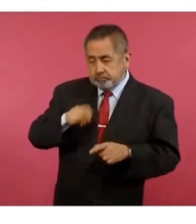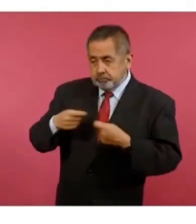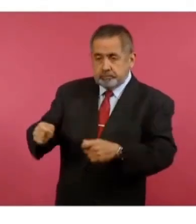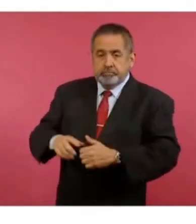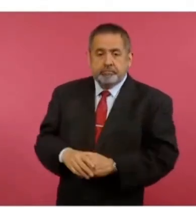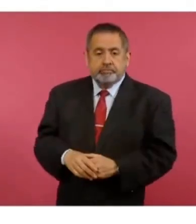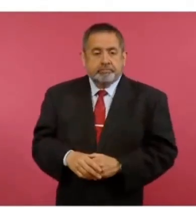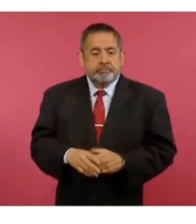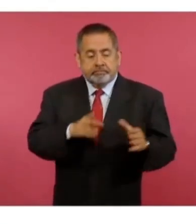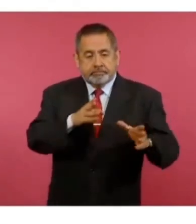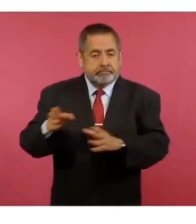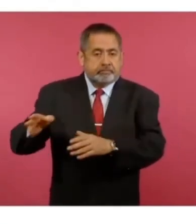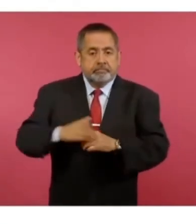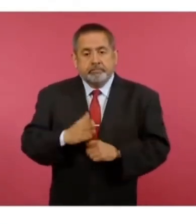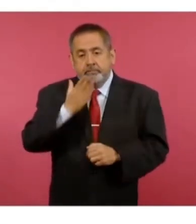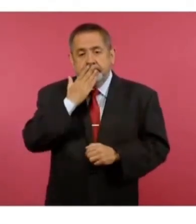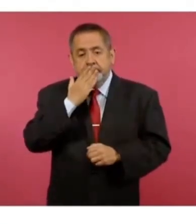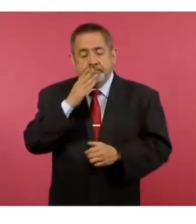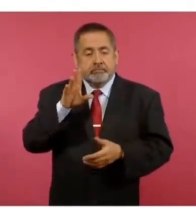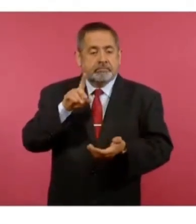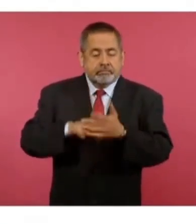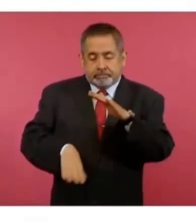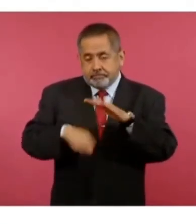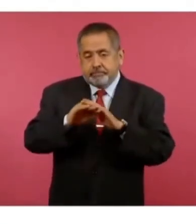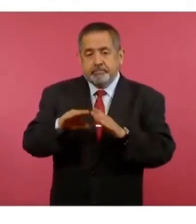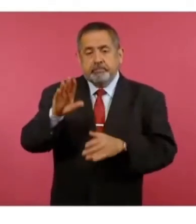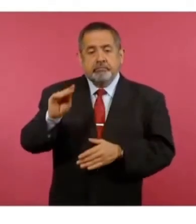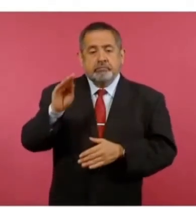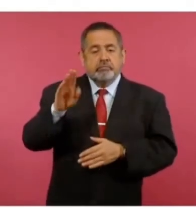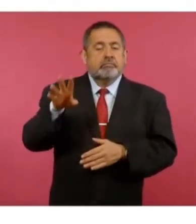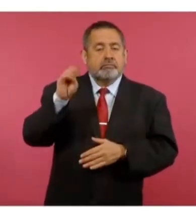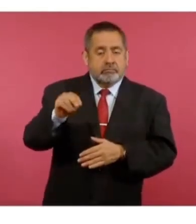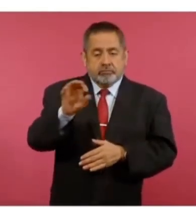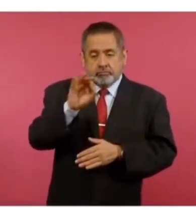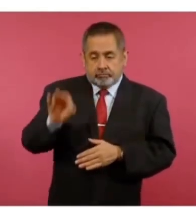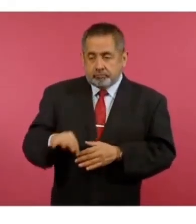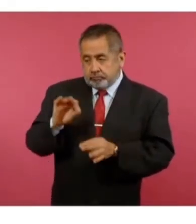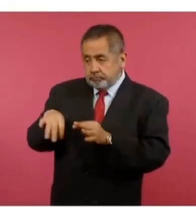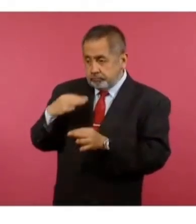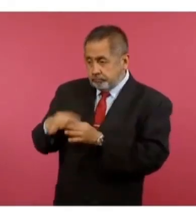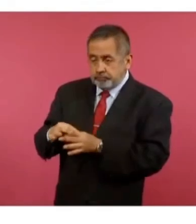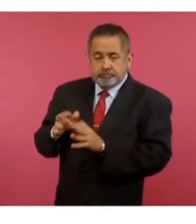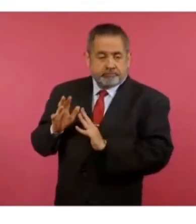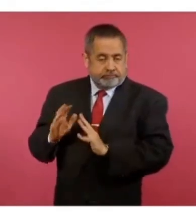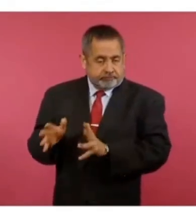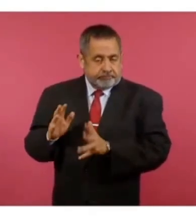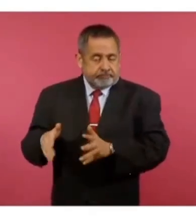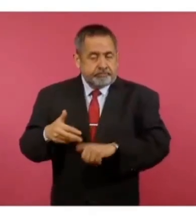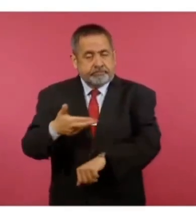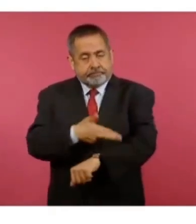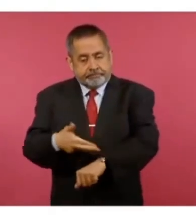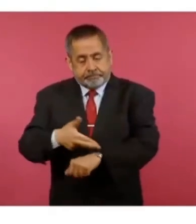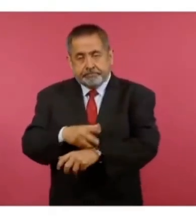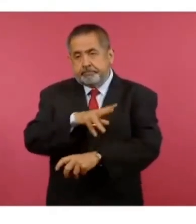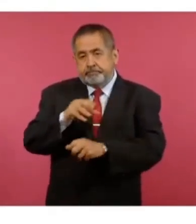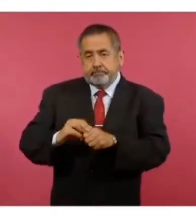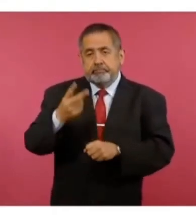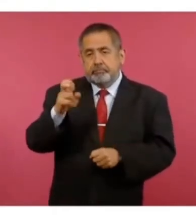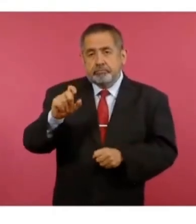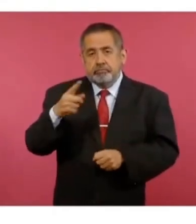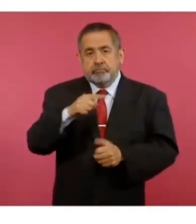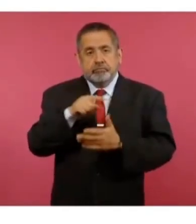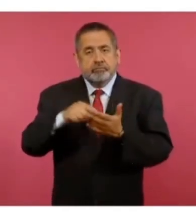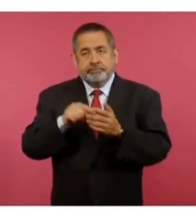En Sonora está al 99% ya instaladas las asambleas, ya se llevaron a cabo en 221 centros de